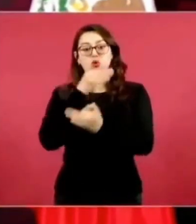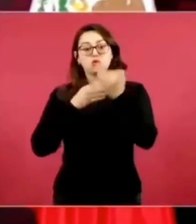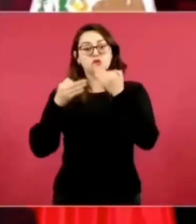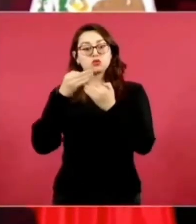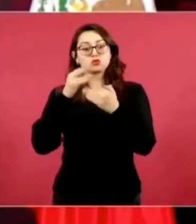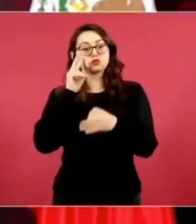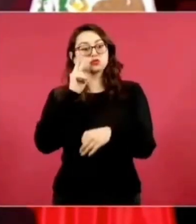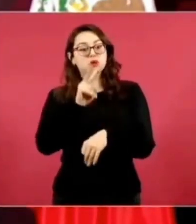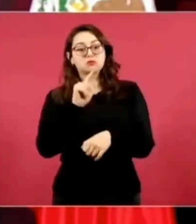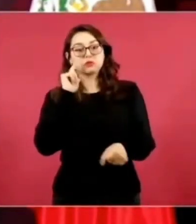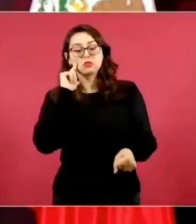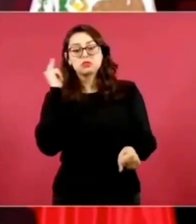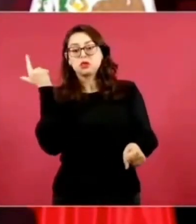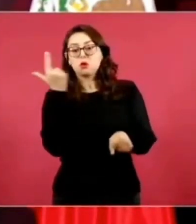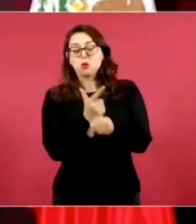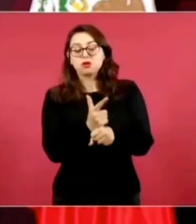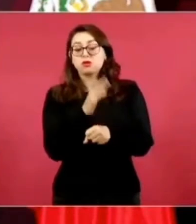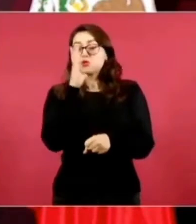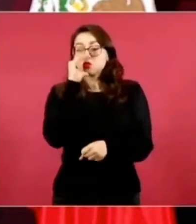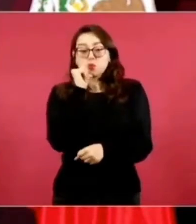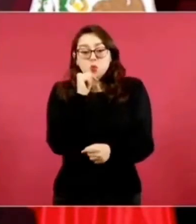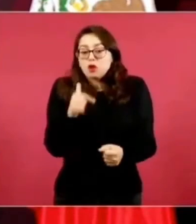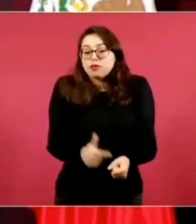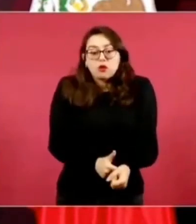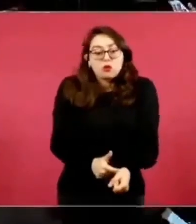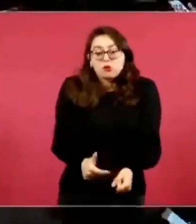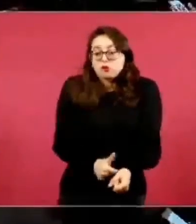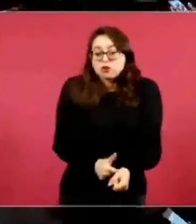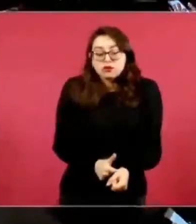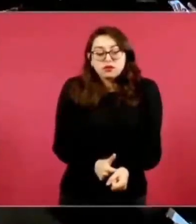Una de ellas es el dinero.